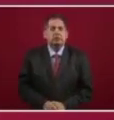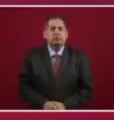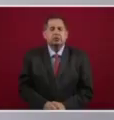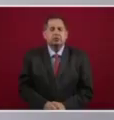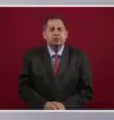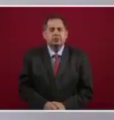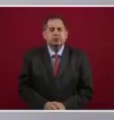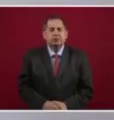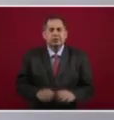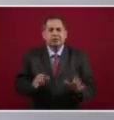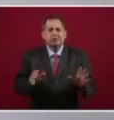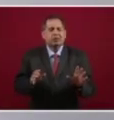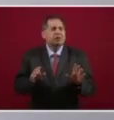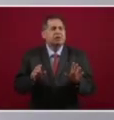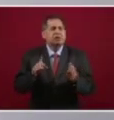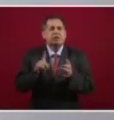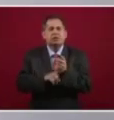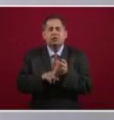Yo creo que con